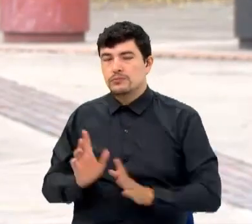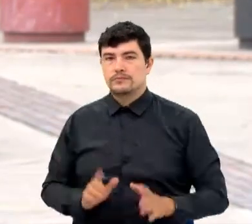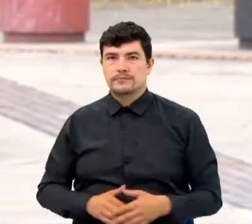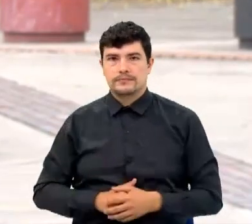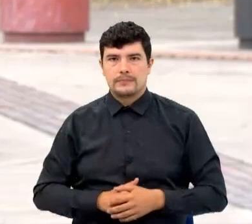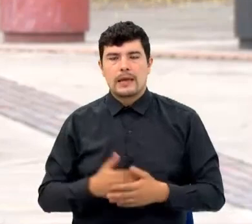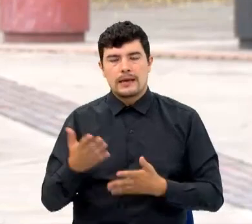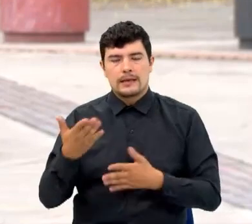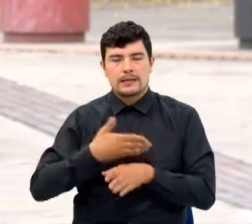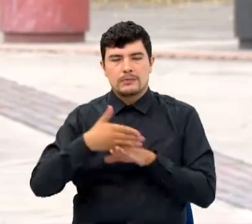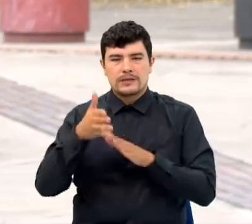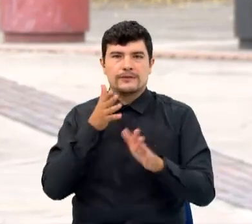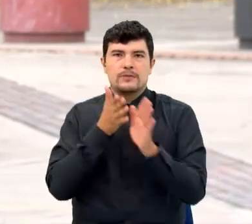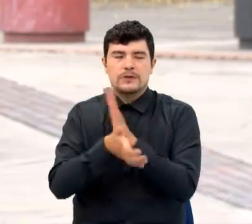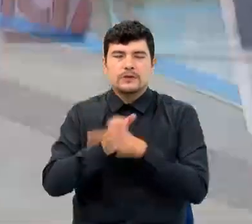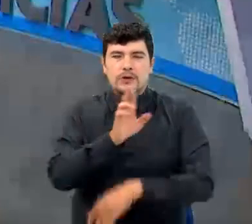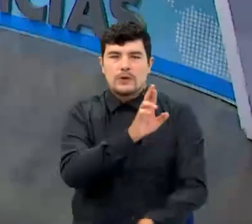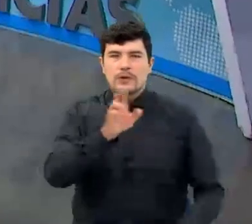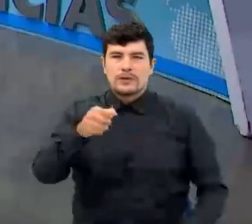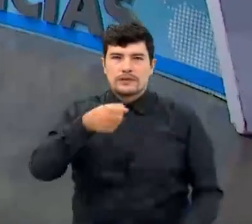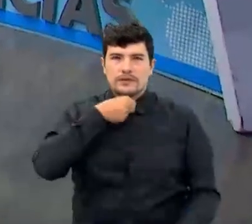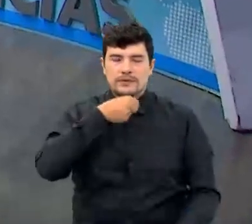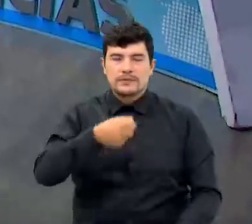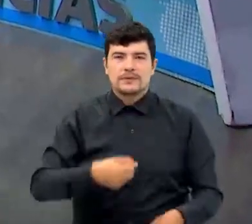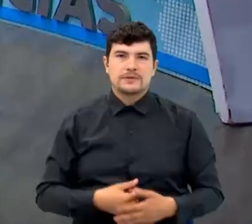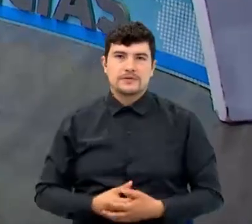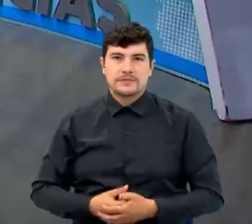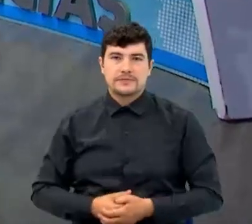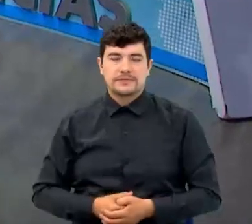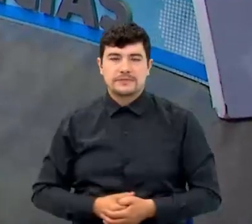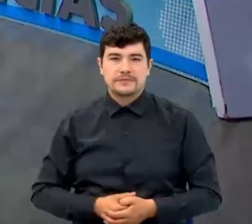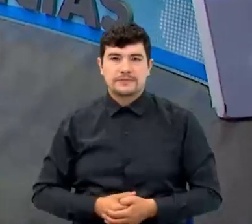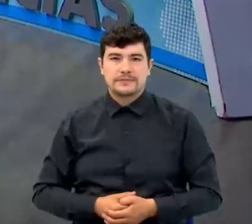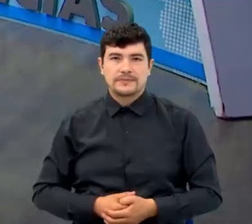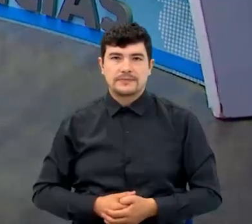ciudad de Cúcuta para Oriente Noticias. Richard Quiñones, estamos informando. Continúen ustedes en estudio.